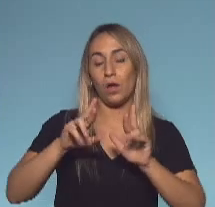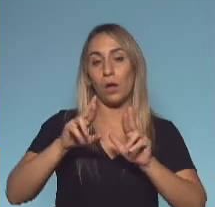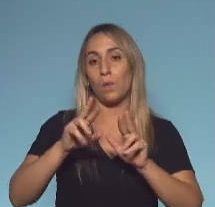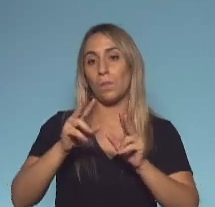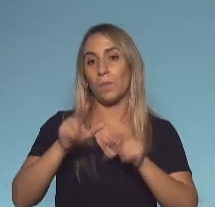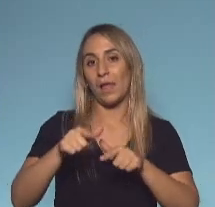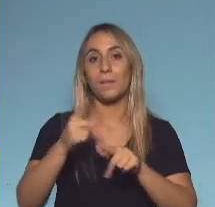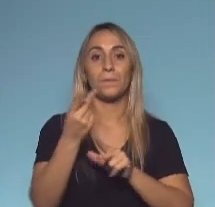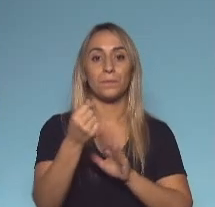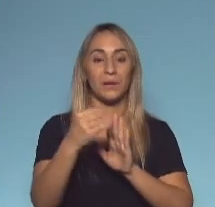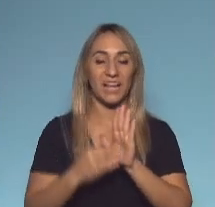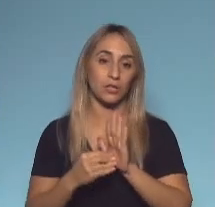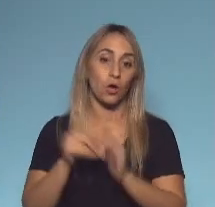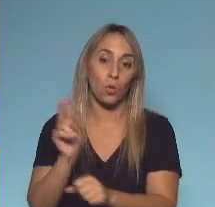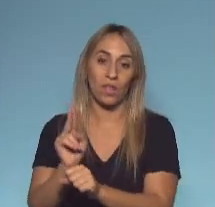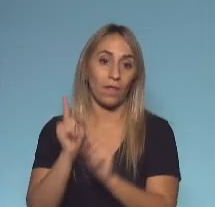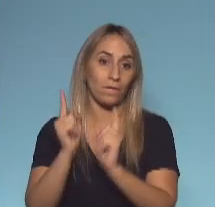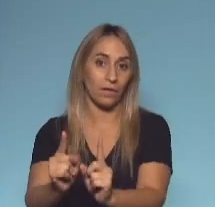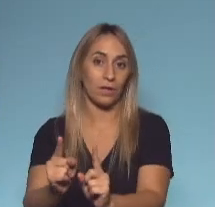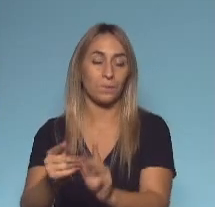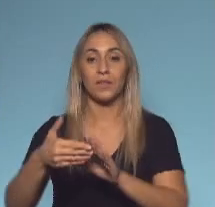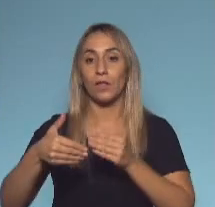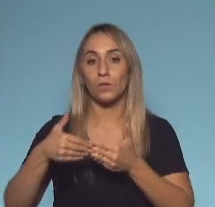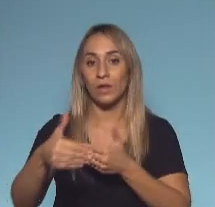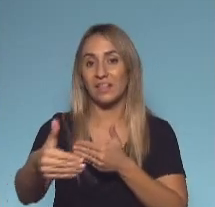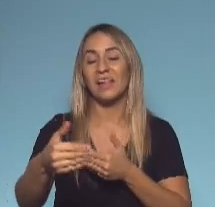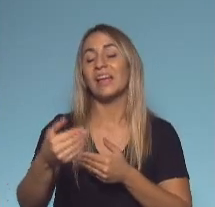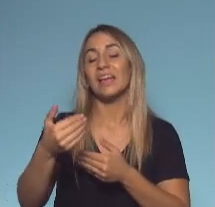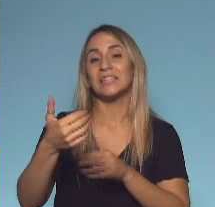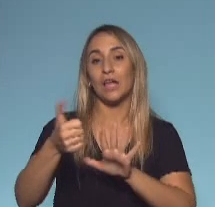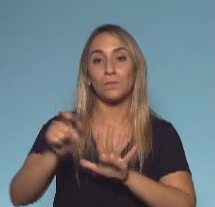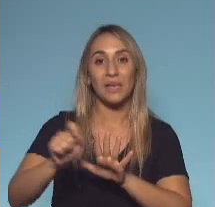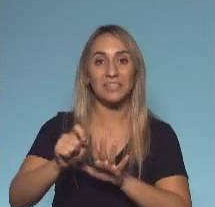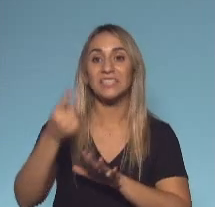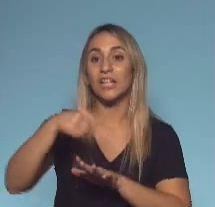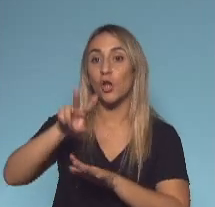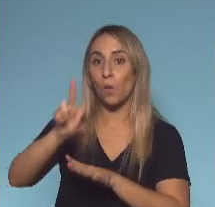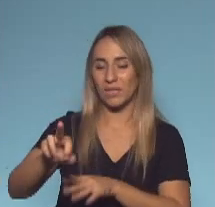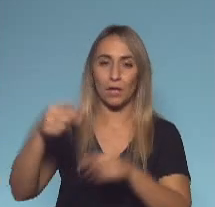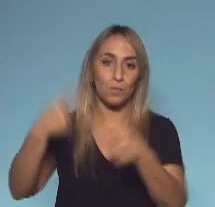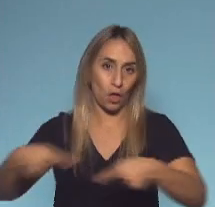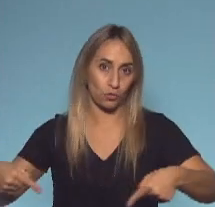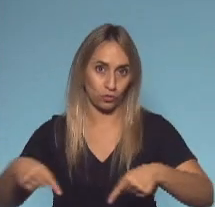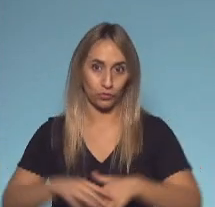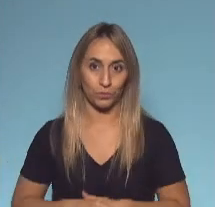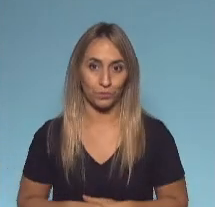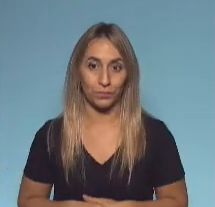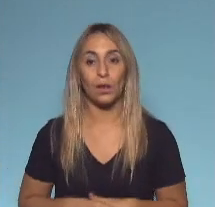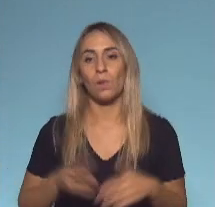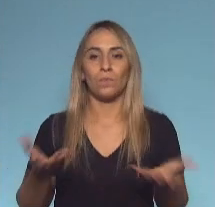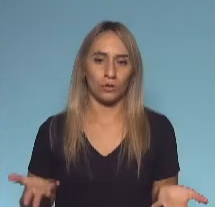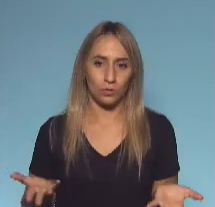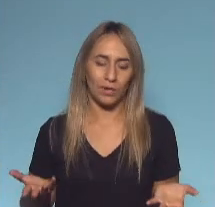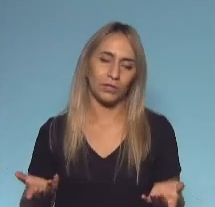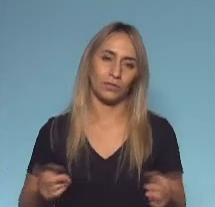por estos 6 meses precios de 120 productos esenciales congelados. Por supuesto que no es una